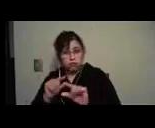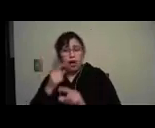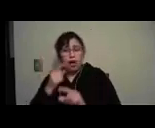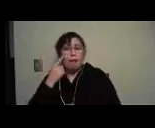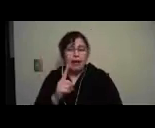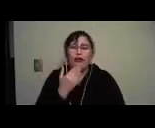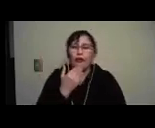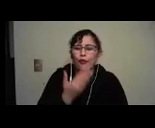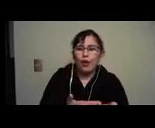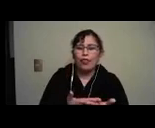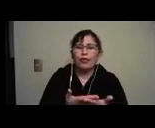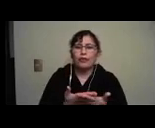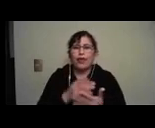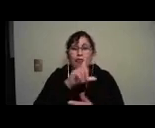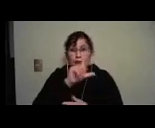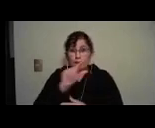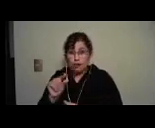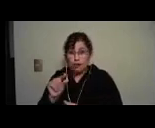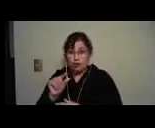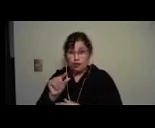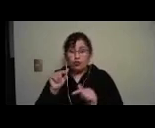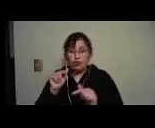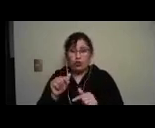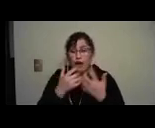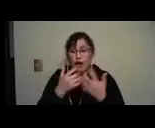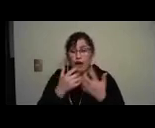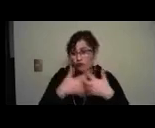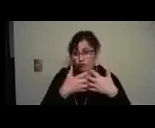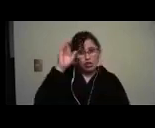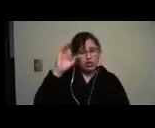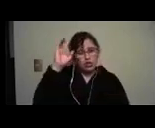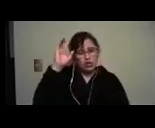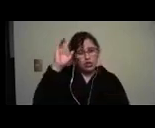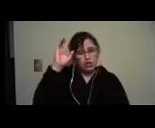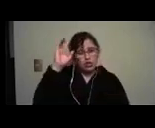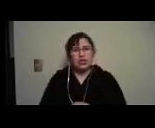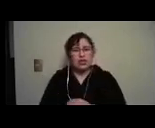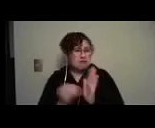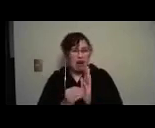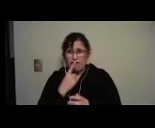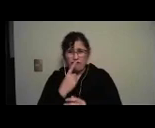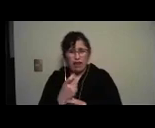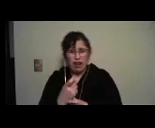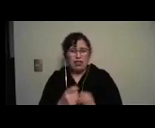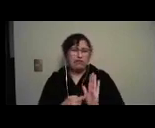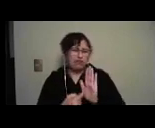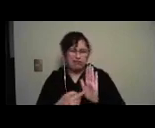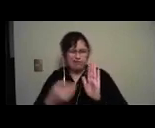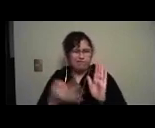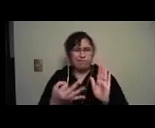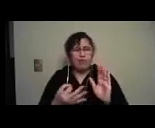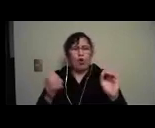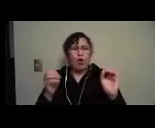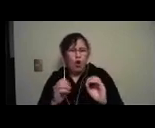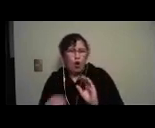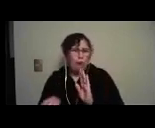esta disminución de estas funciones cognitivas son mucho más exacerbadas, ¿cierto? Mucho más agudas o mucho más